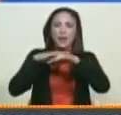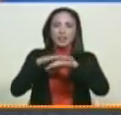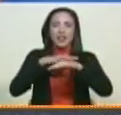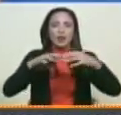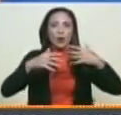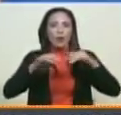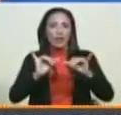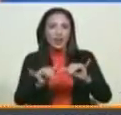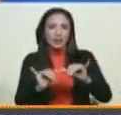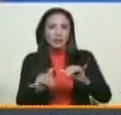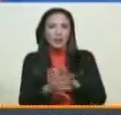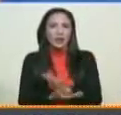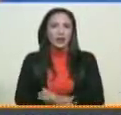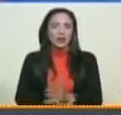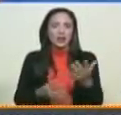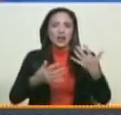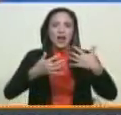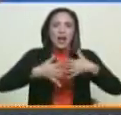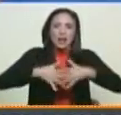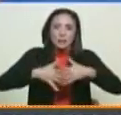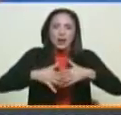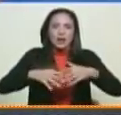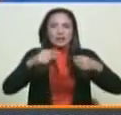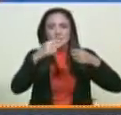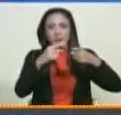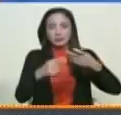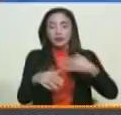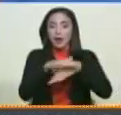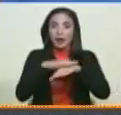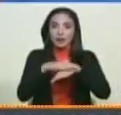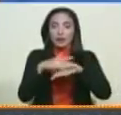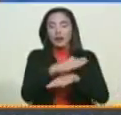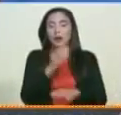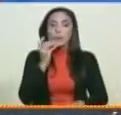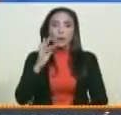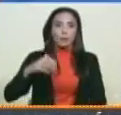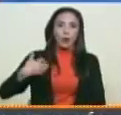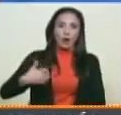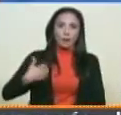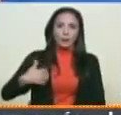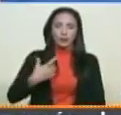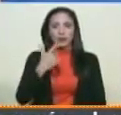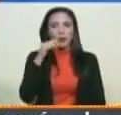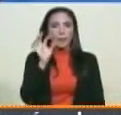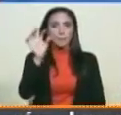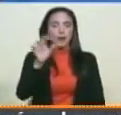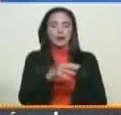Agroindustria, siendo Argentina un país con una base